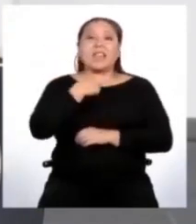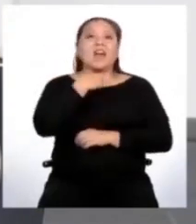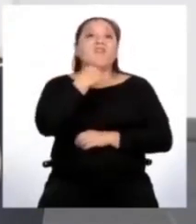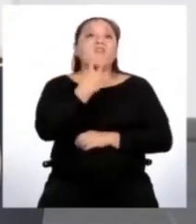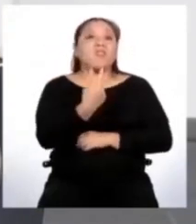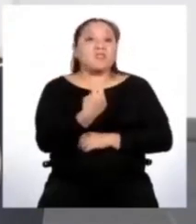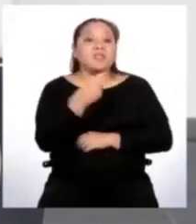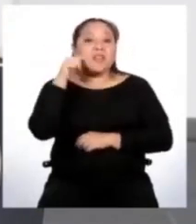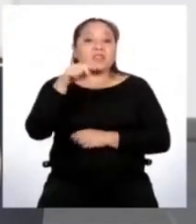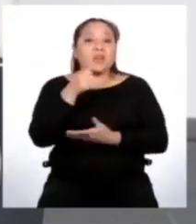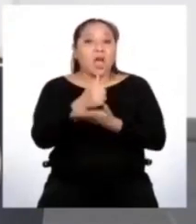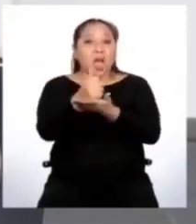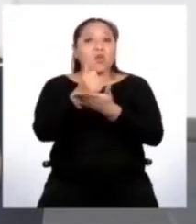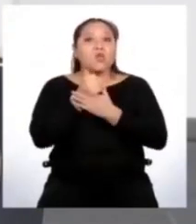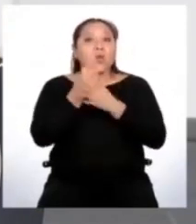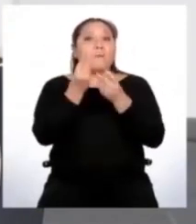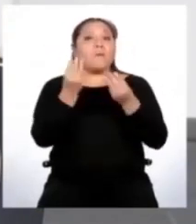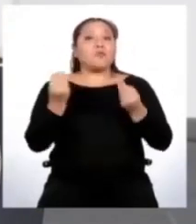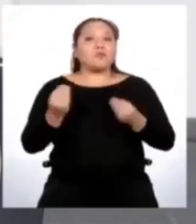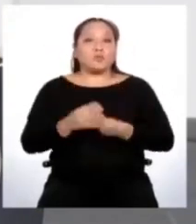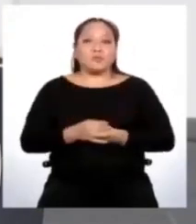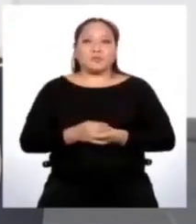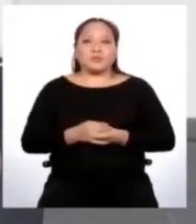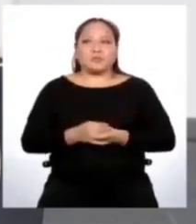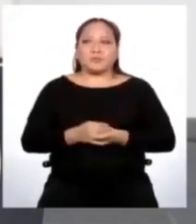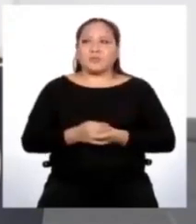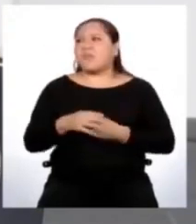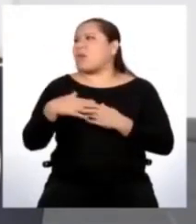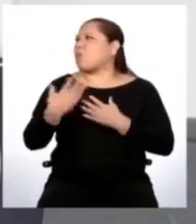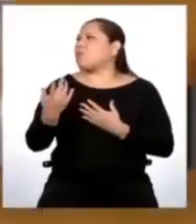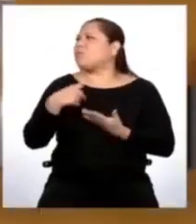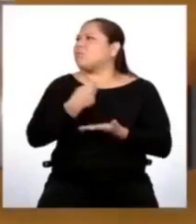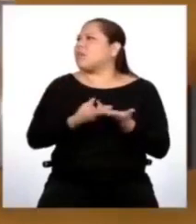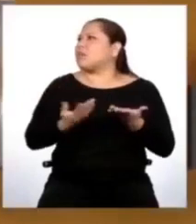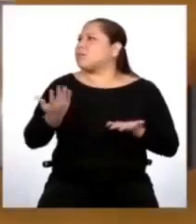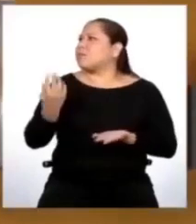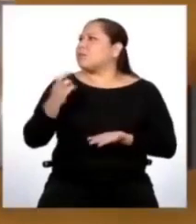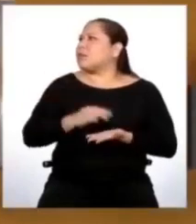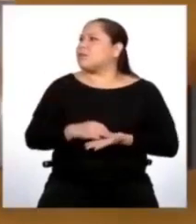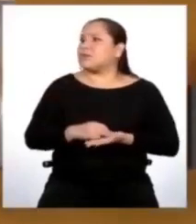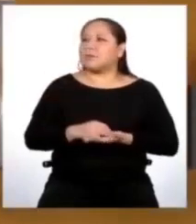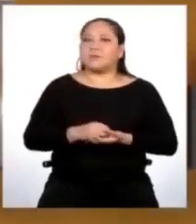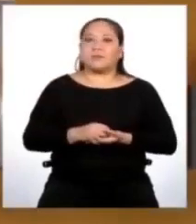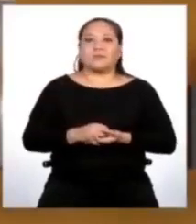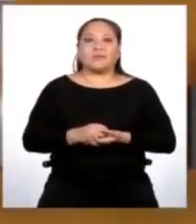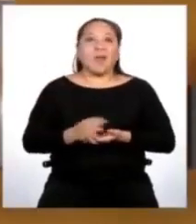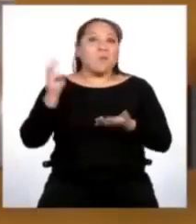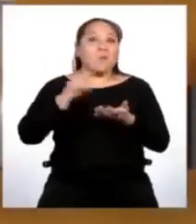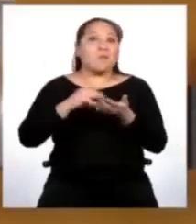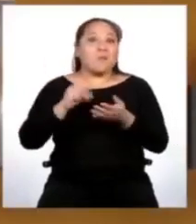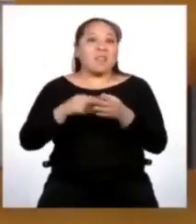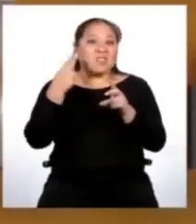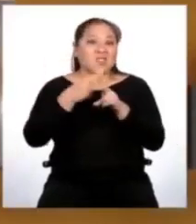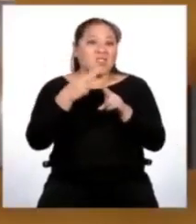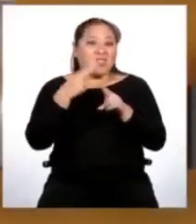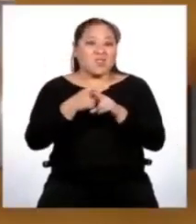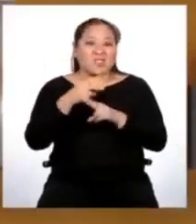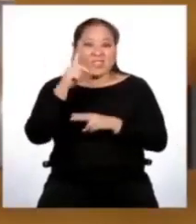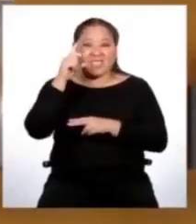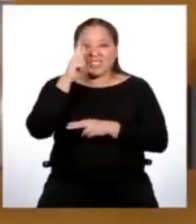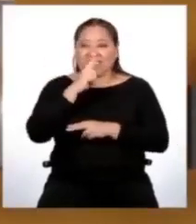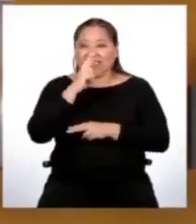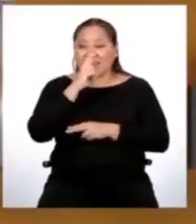es una gran herramienta. ¿Qué es lo siguiente ahora? Volvemos con más nombres extraños, así que con